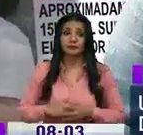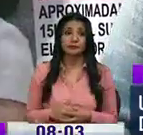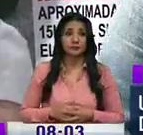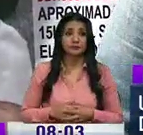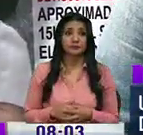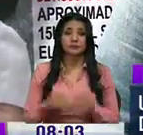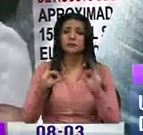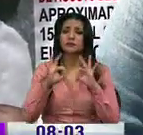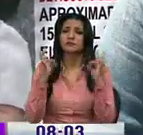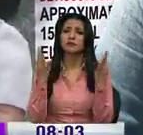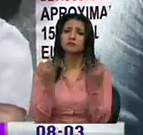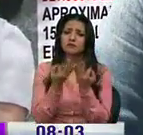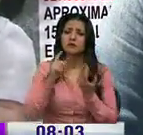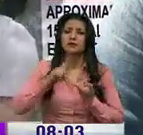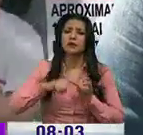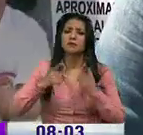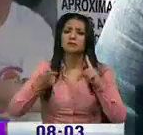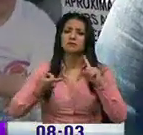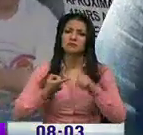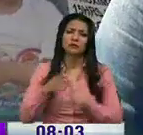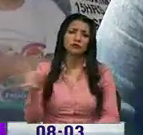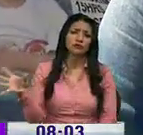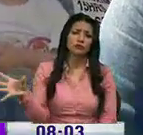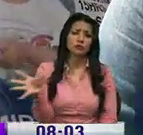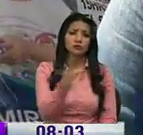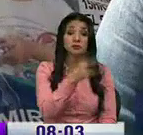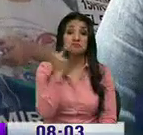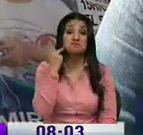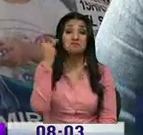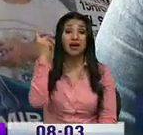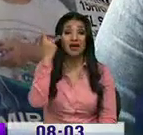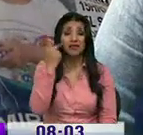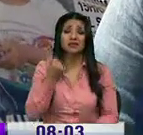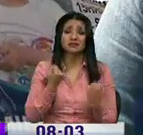Toda la familia, amigos, como padres estamos al frente.